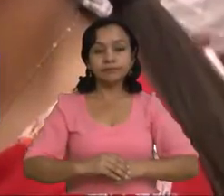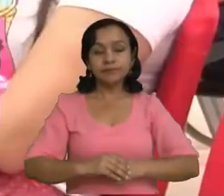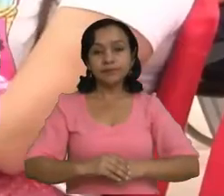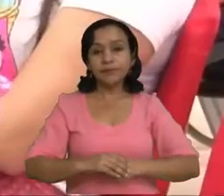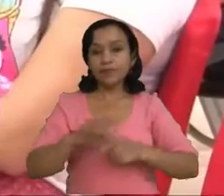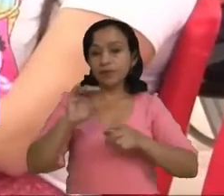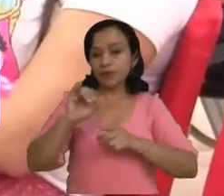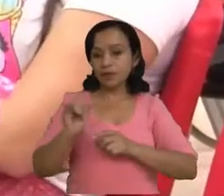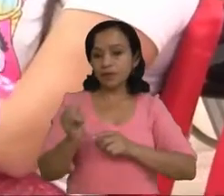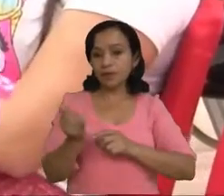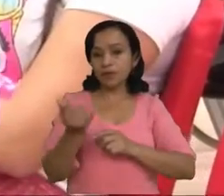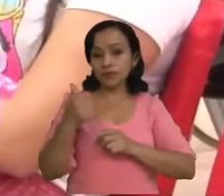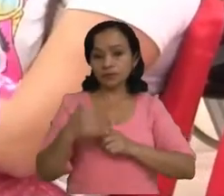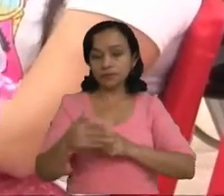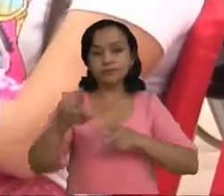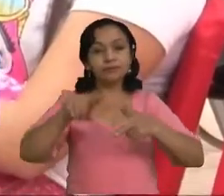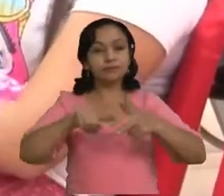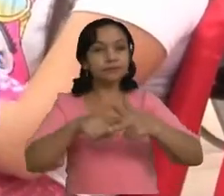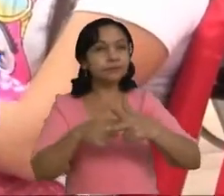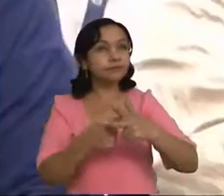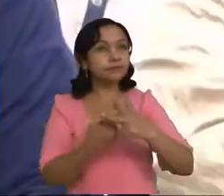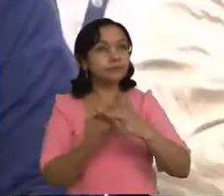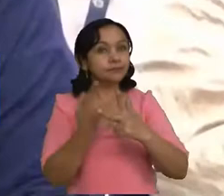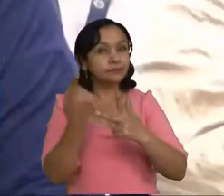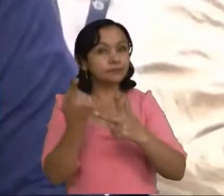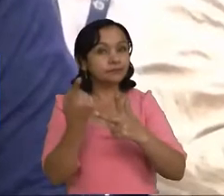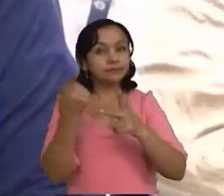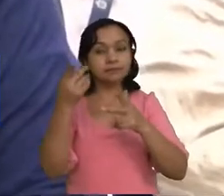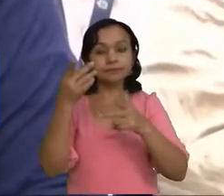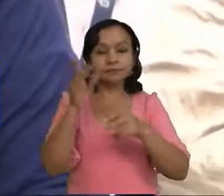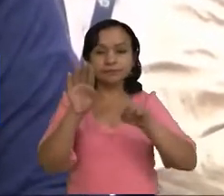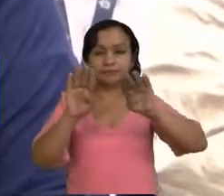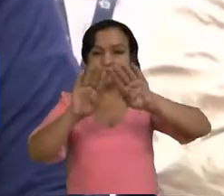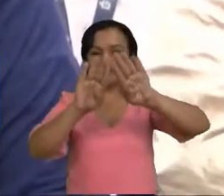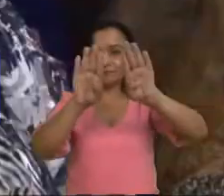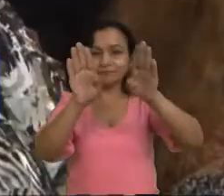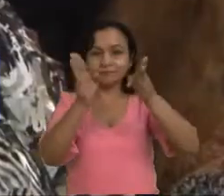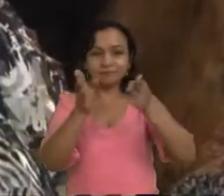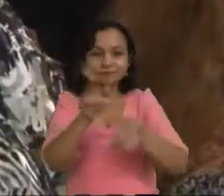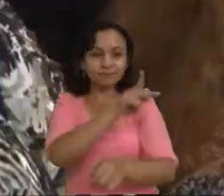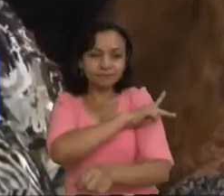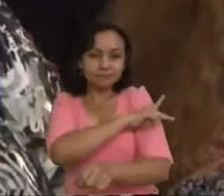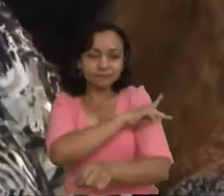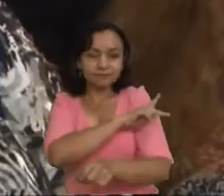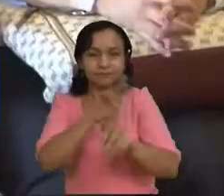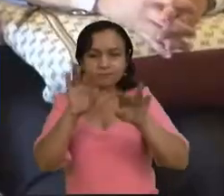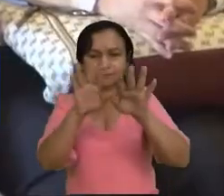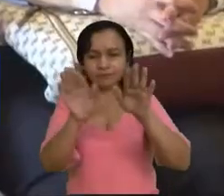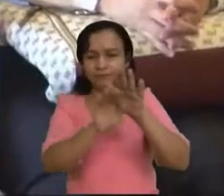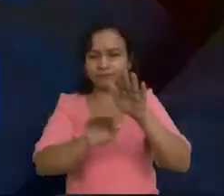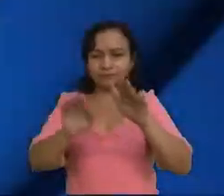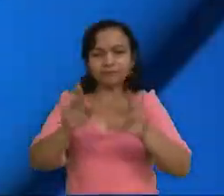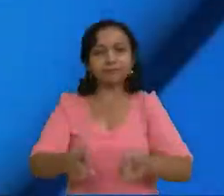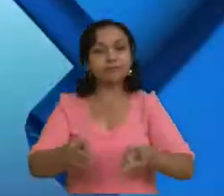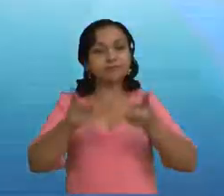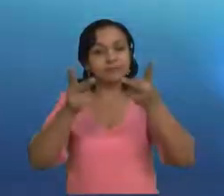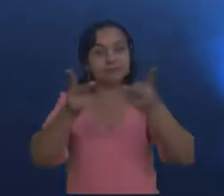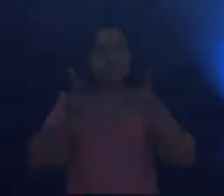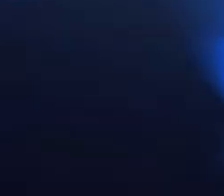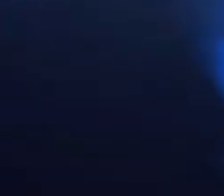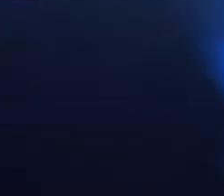Este jueves inicia el lanzamiento de las comisarías de la mujer, Mujeres por la Vida.